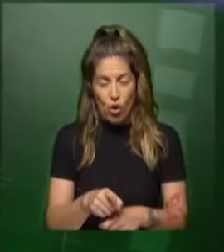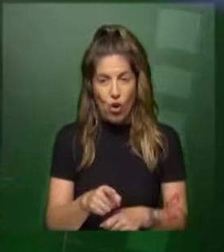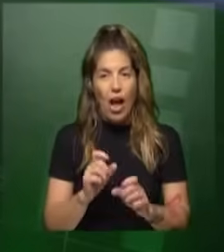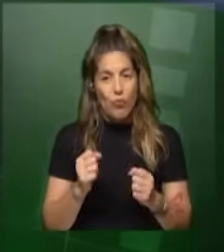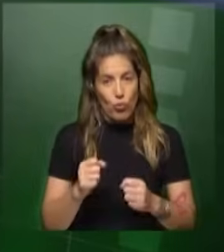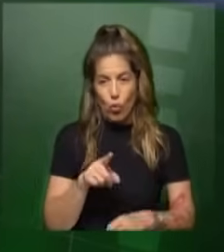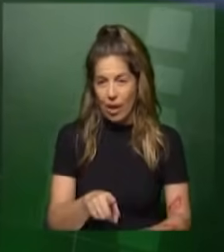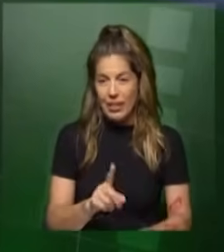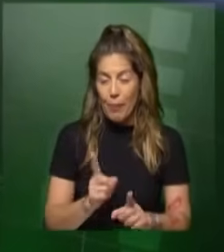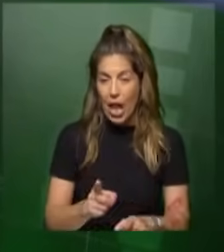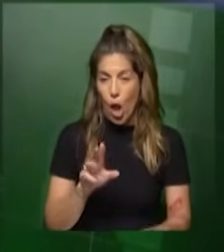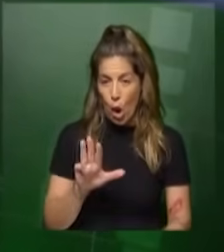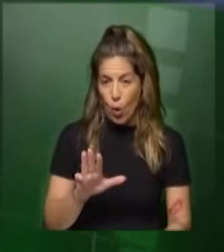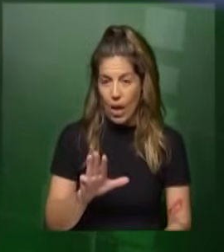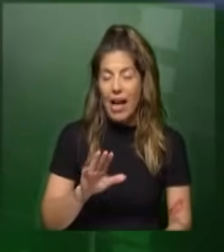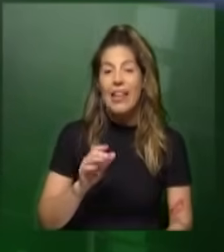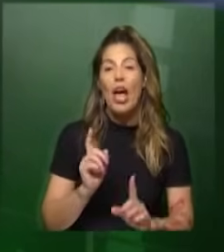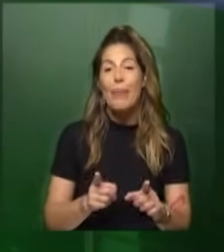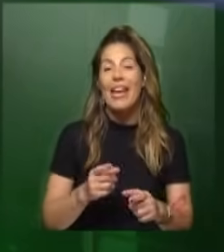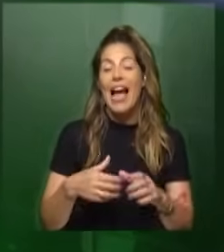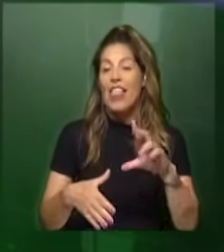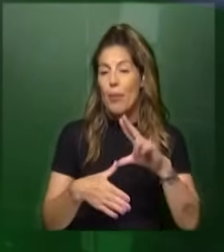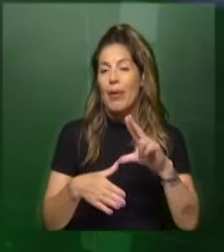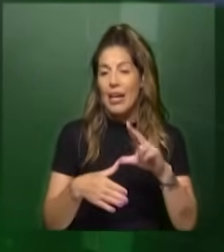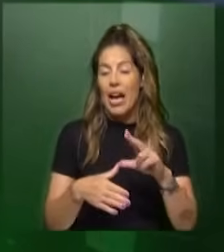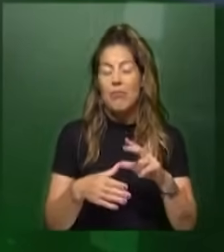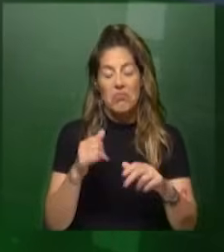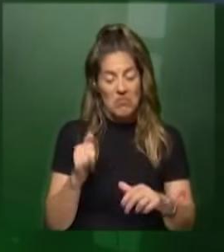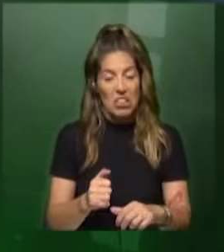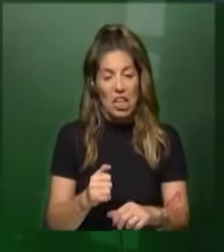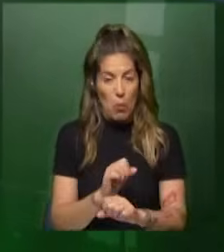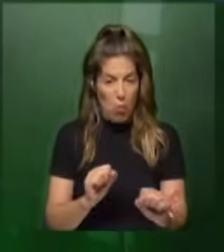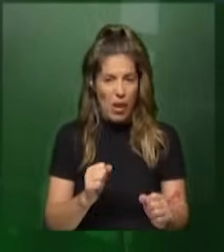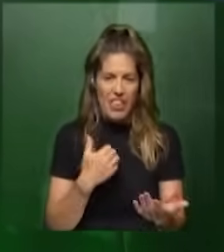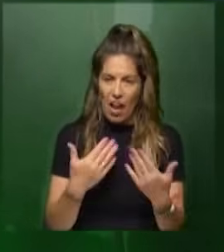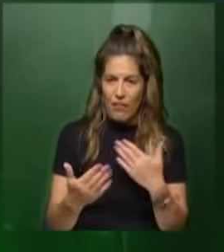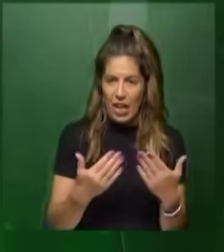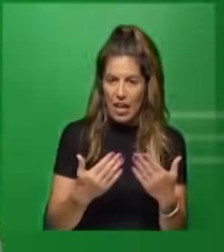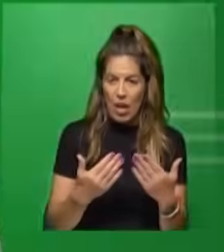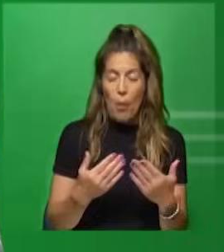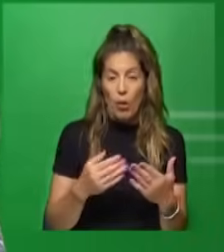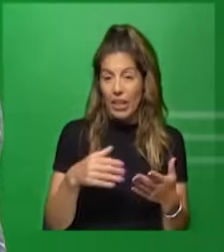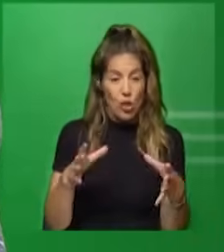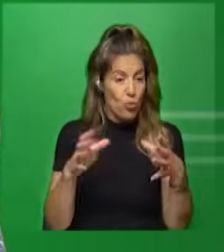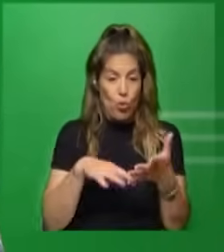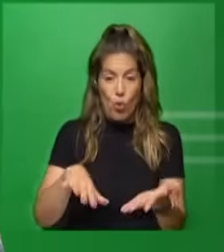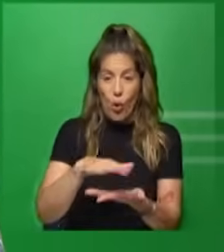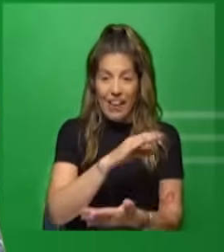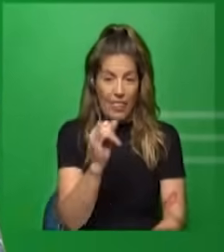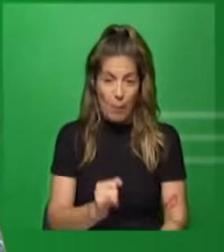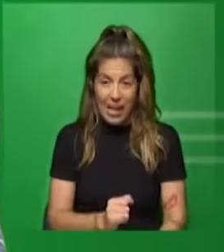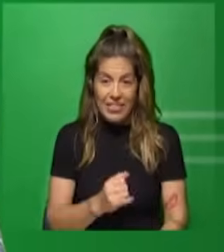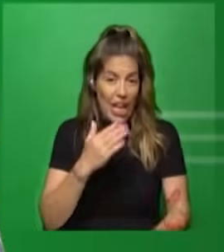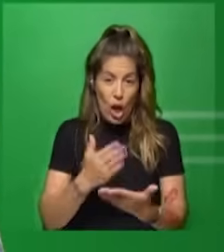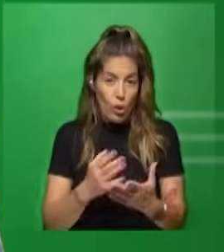duro, entonces. Creo que además América Latina tiene autoridad para hablar de eso, para hablar de paz, es un continente de paz, el último conflicto está camino a